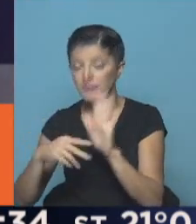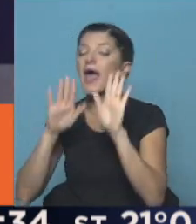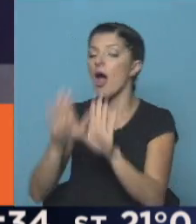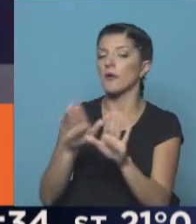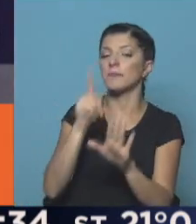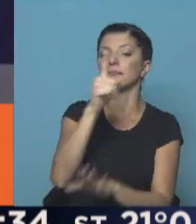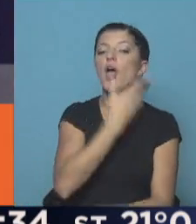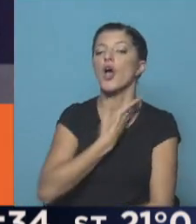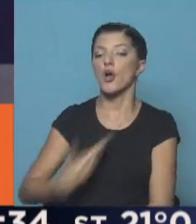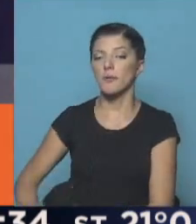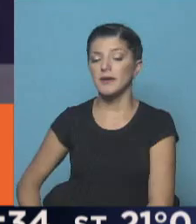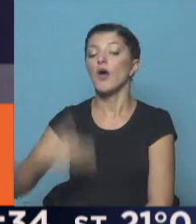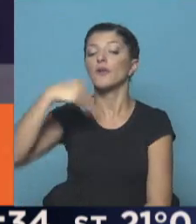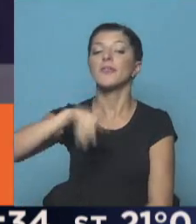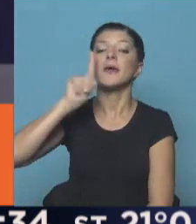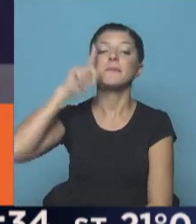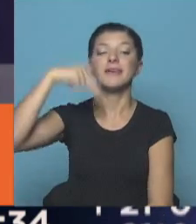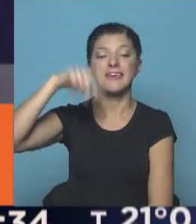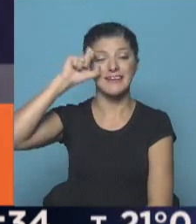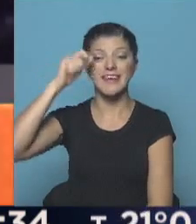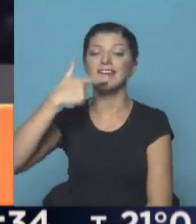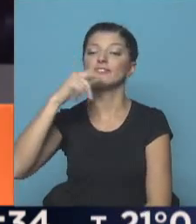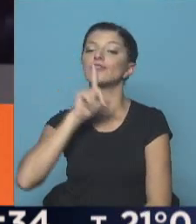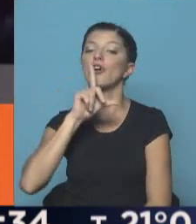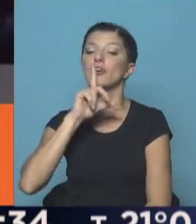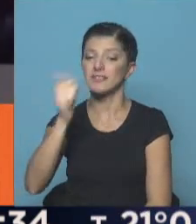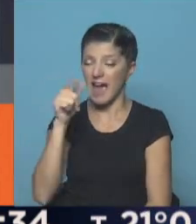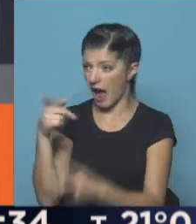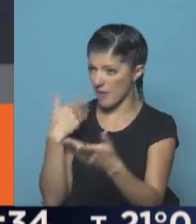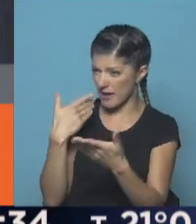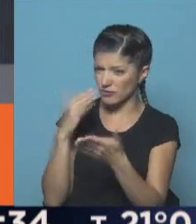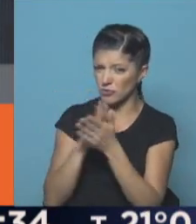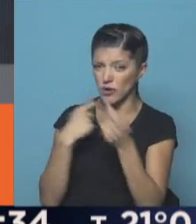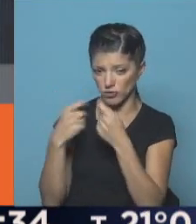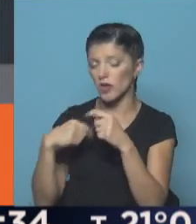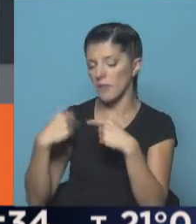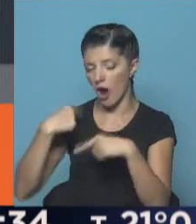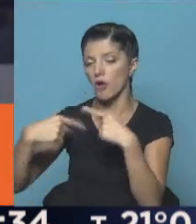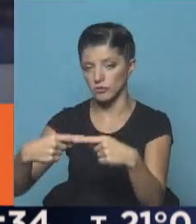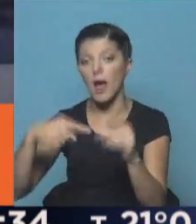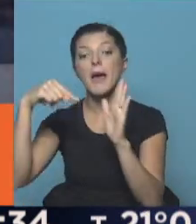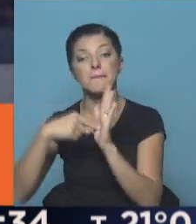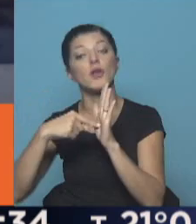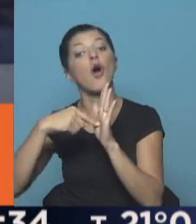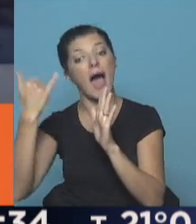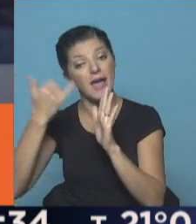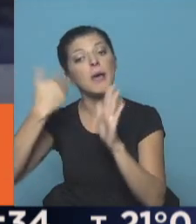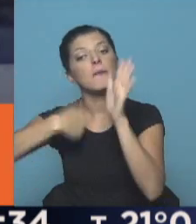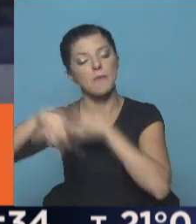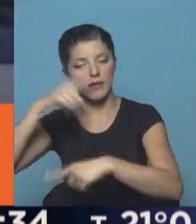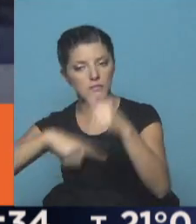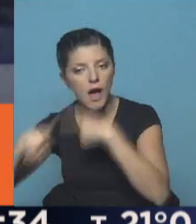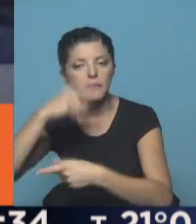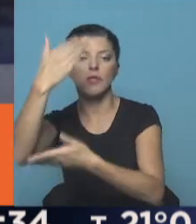el gobernador de Minnesota, esto no va a cambiar, pero sí habrá más trámites, más